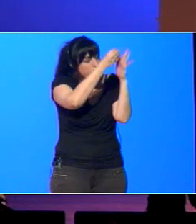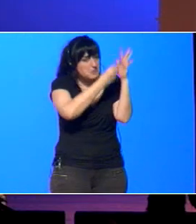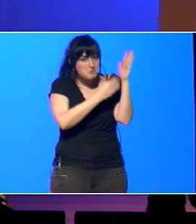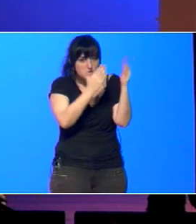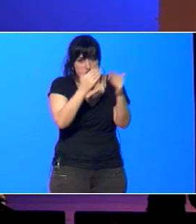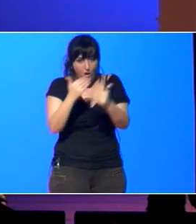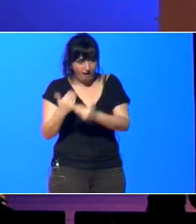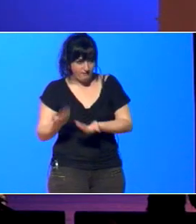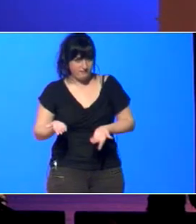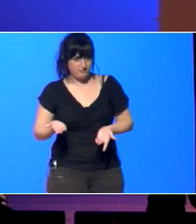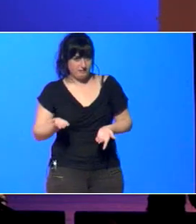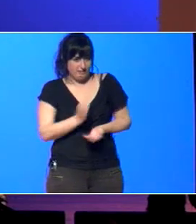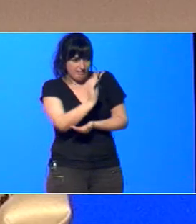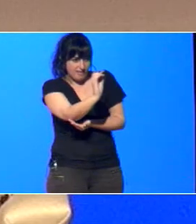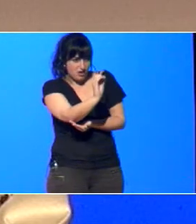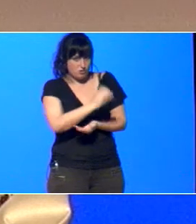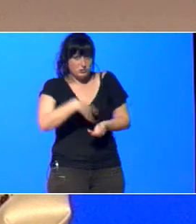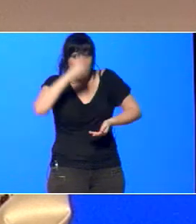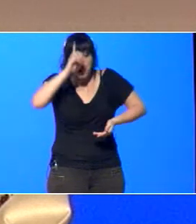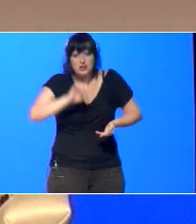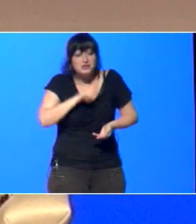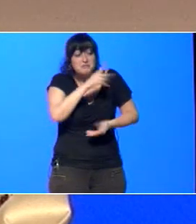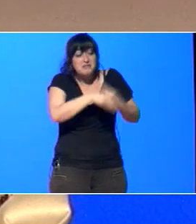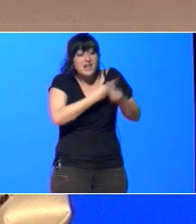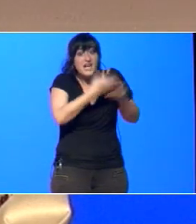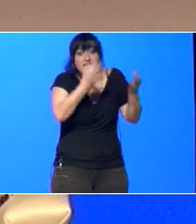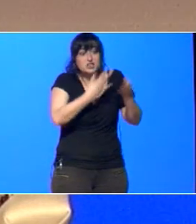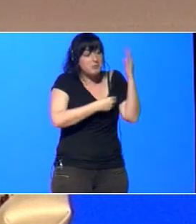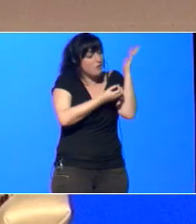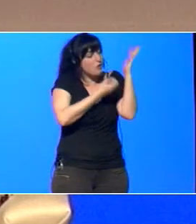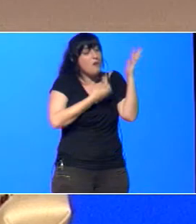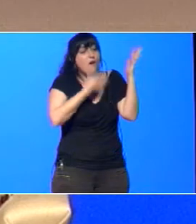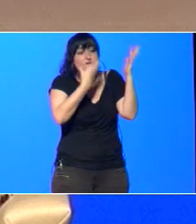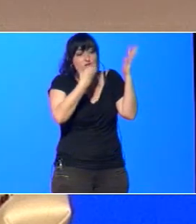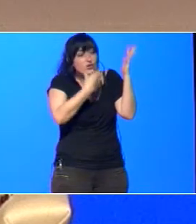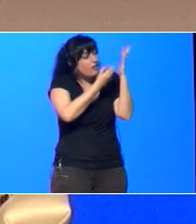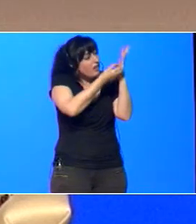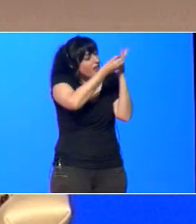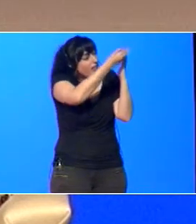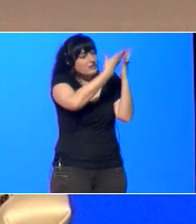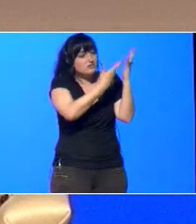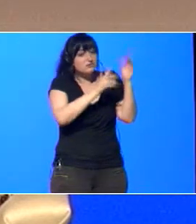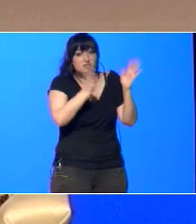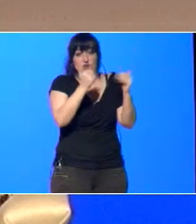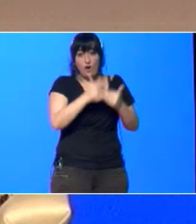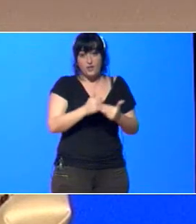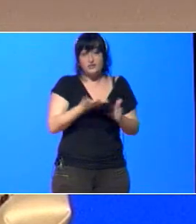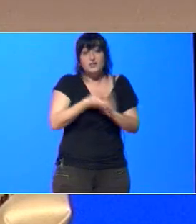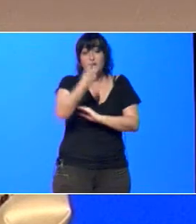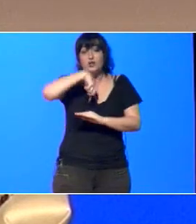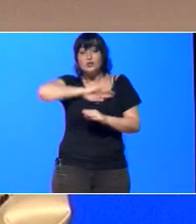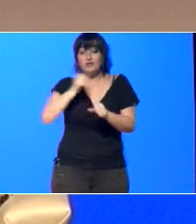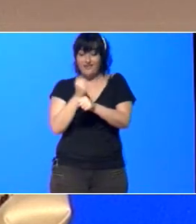cuánto, pero no sé qué han hecho, si los han injertado o qué. Entonces, tenemos que seguir trabajando para que se sigan dando fruto y para